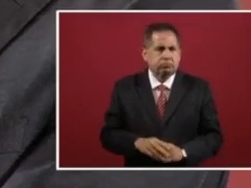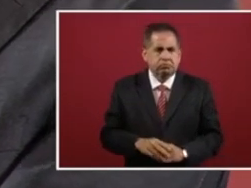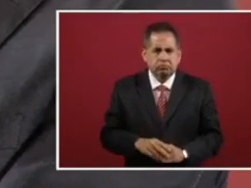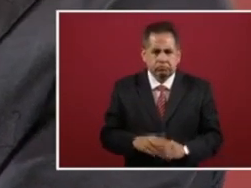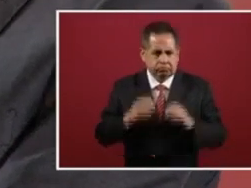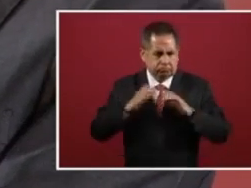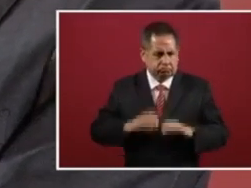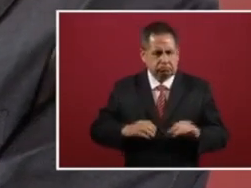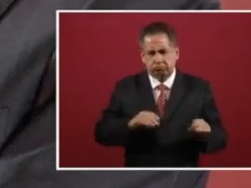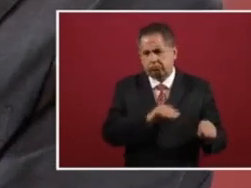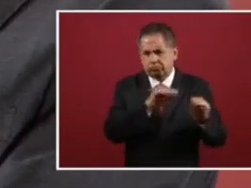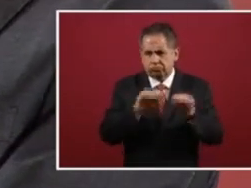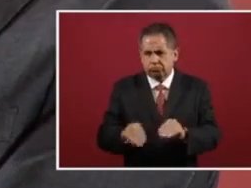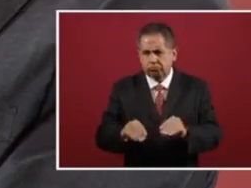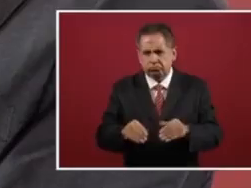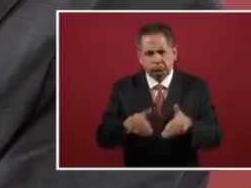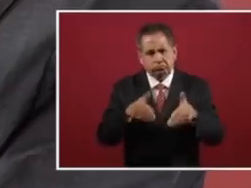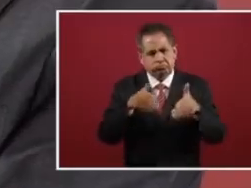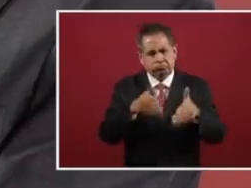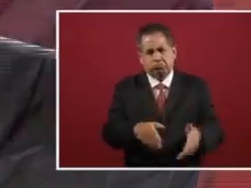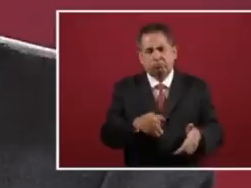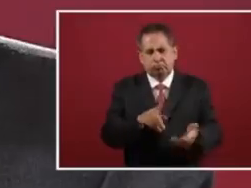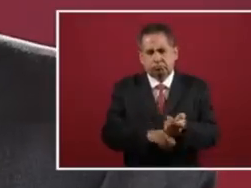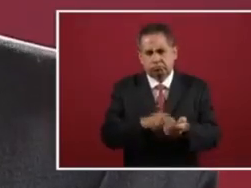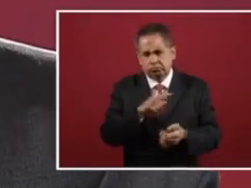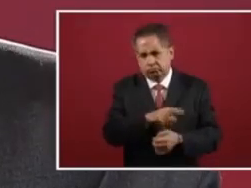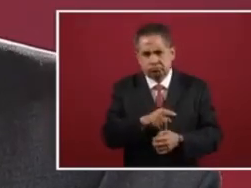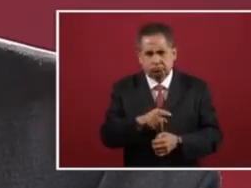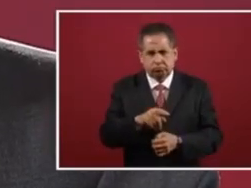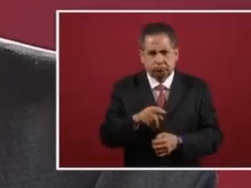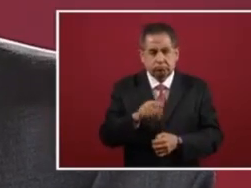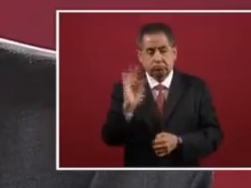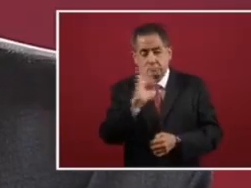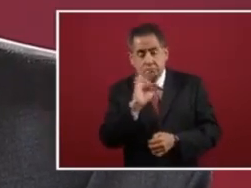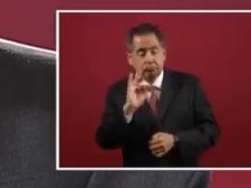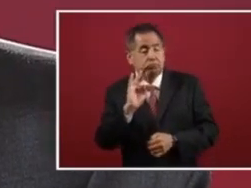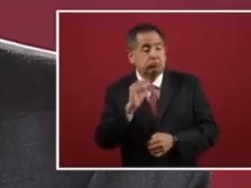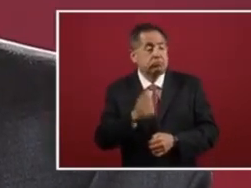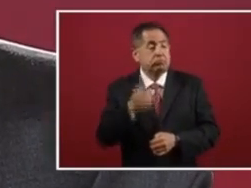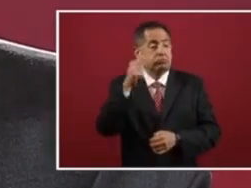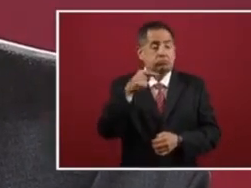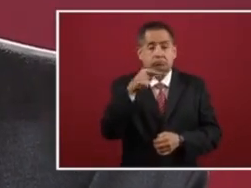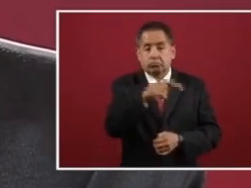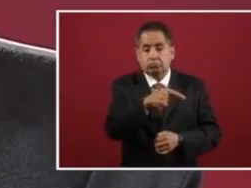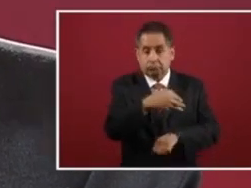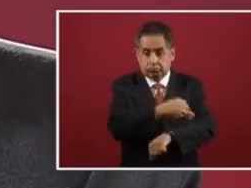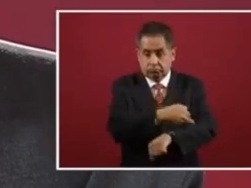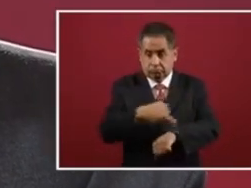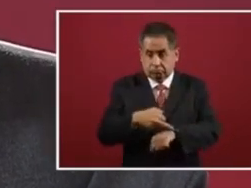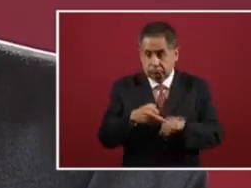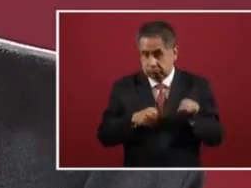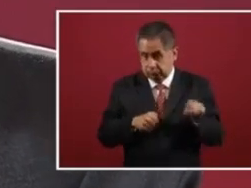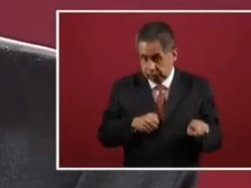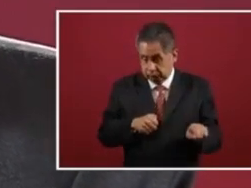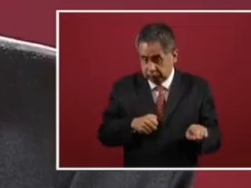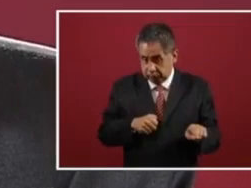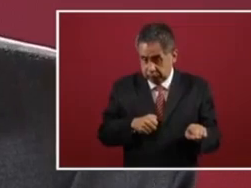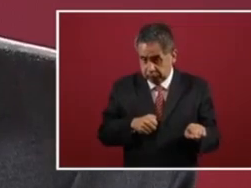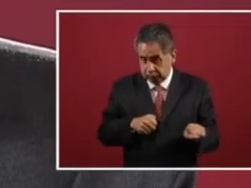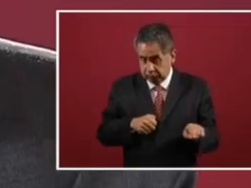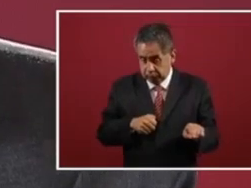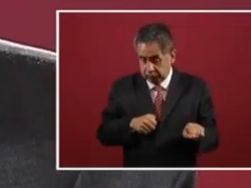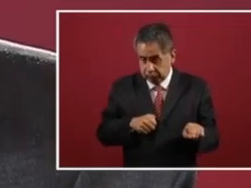el cuerpo, los restos, si los familiares lo